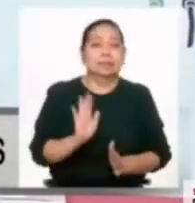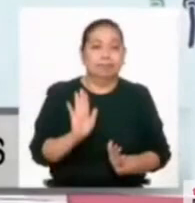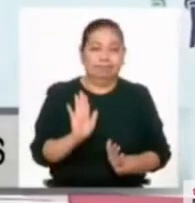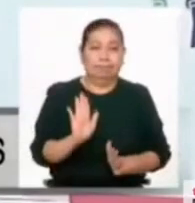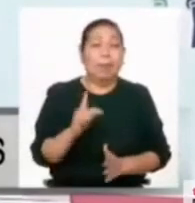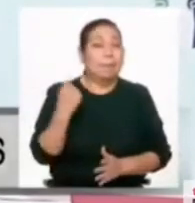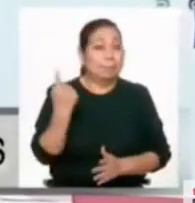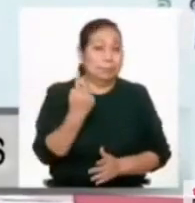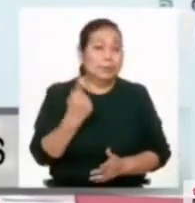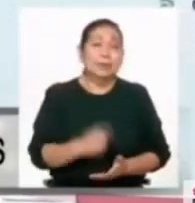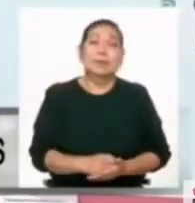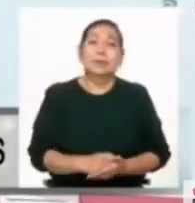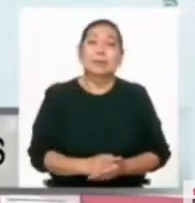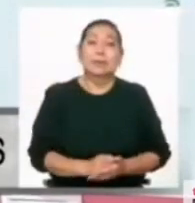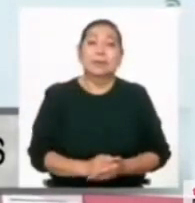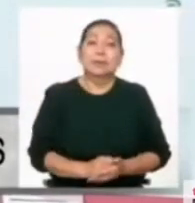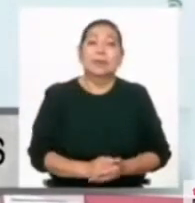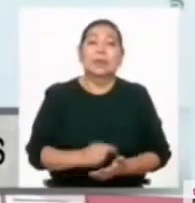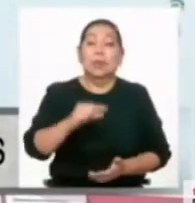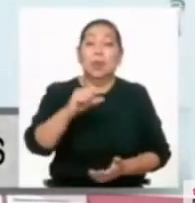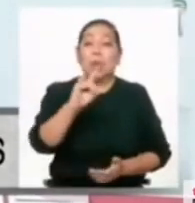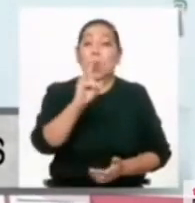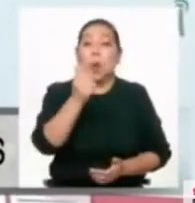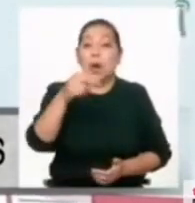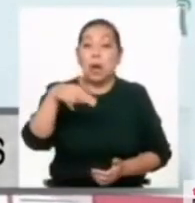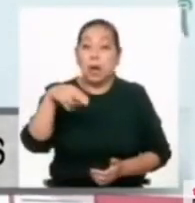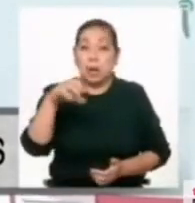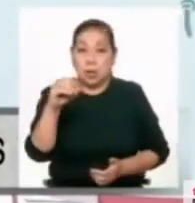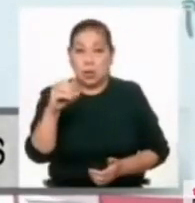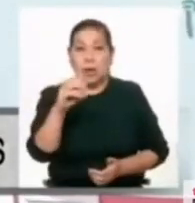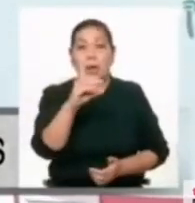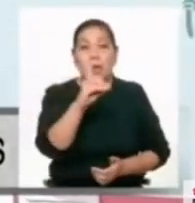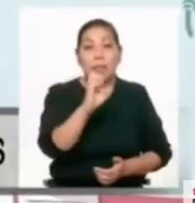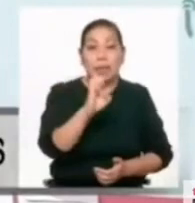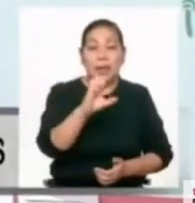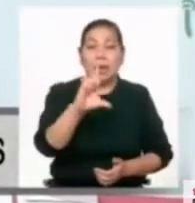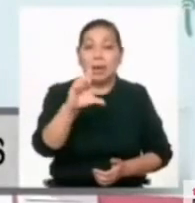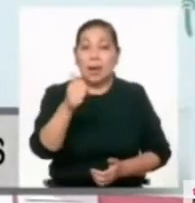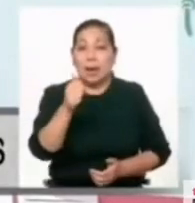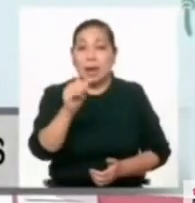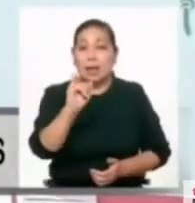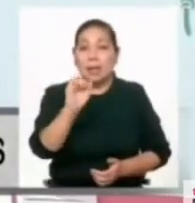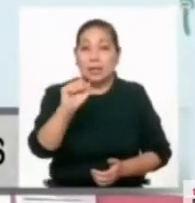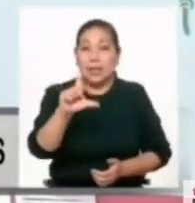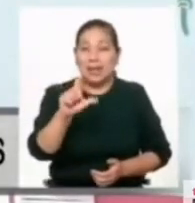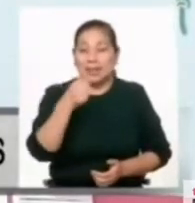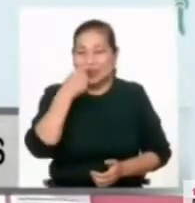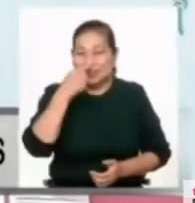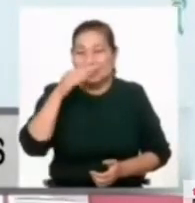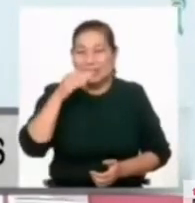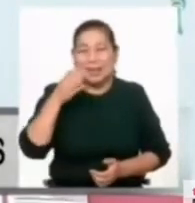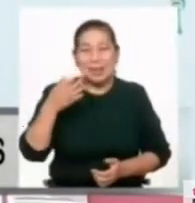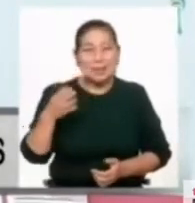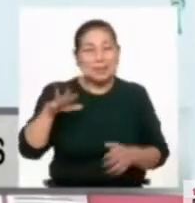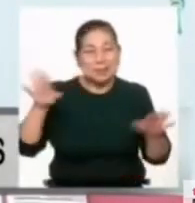primero, del guano de la isla, ya todos sabemos que lo estamos distribuyendo a nivel nacional y en